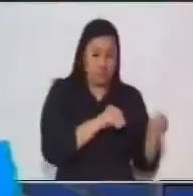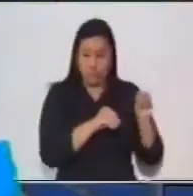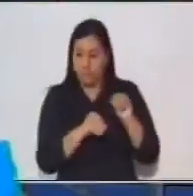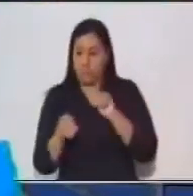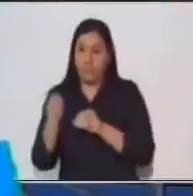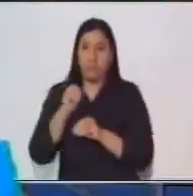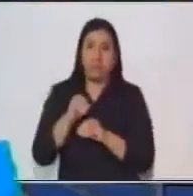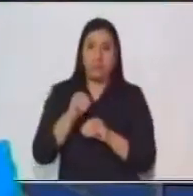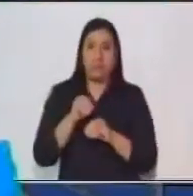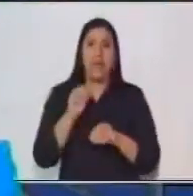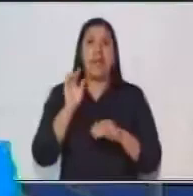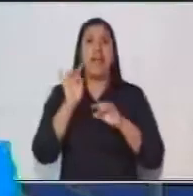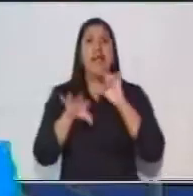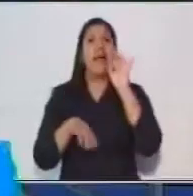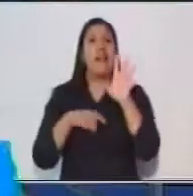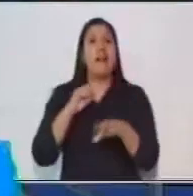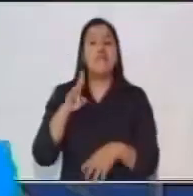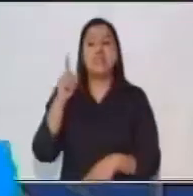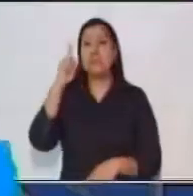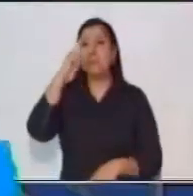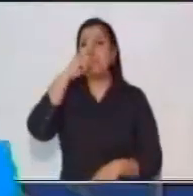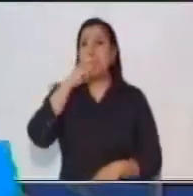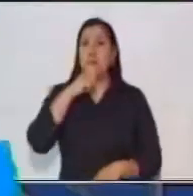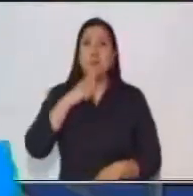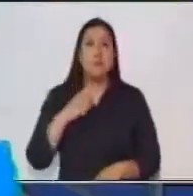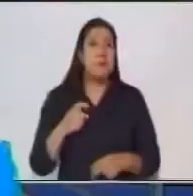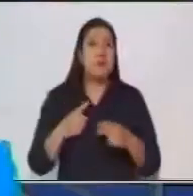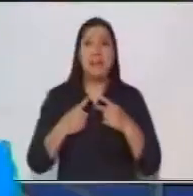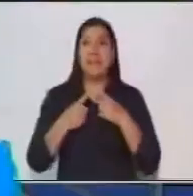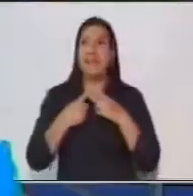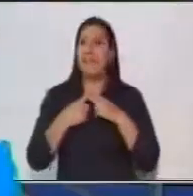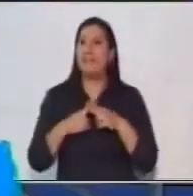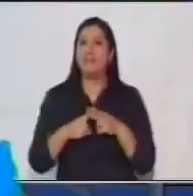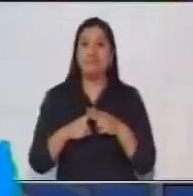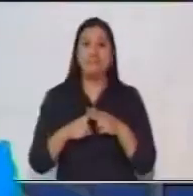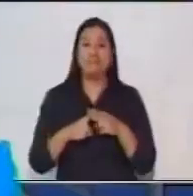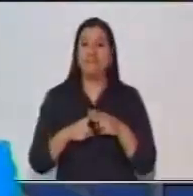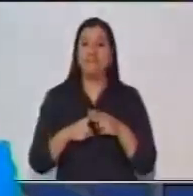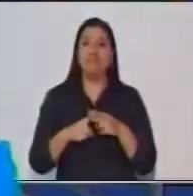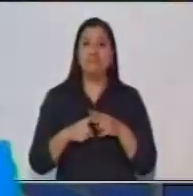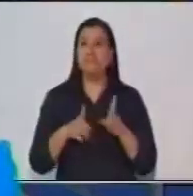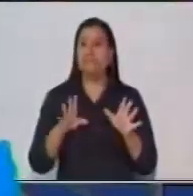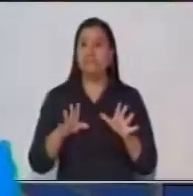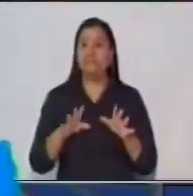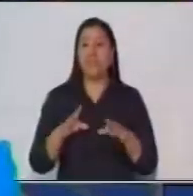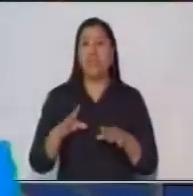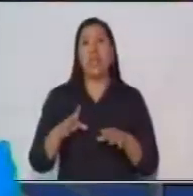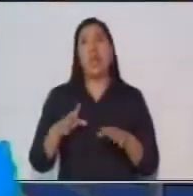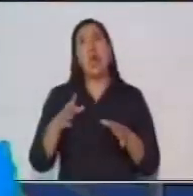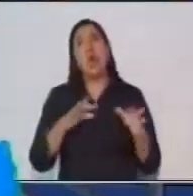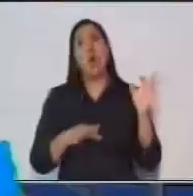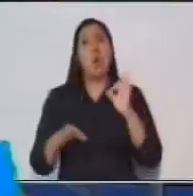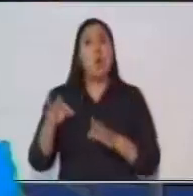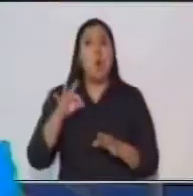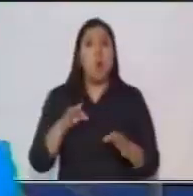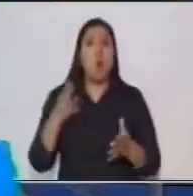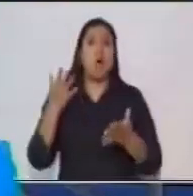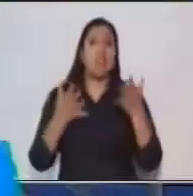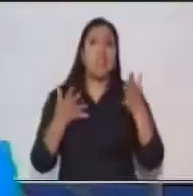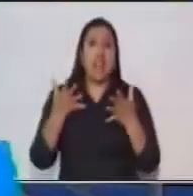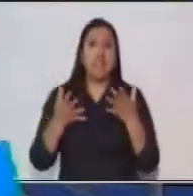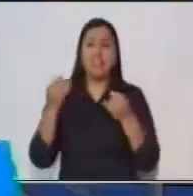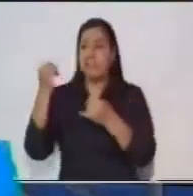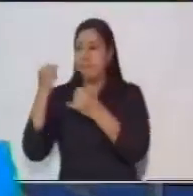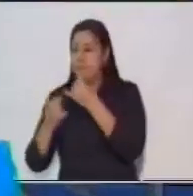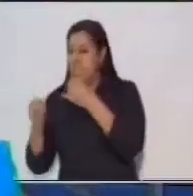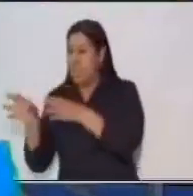inicio, se puede dar la redacción con el desenlace o el final y al final